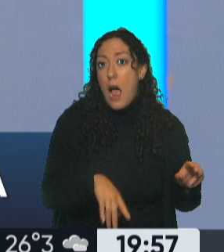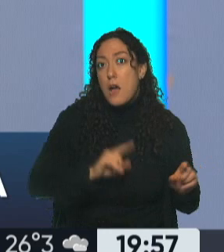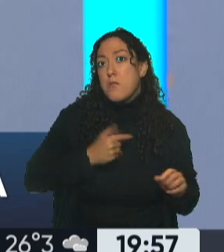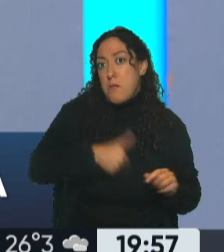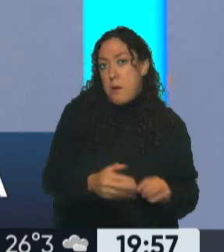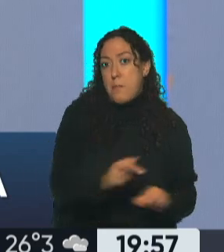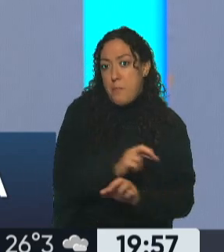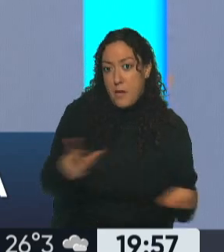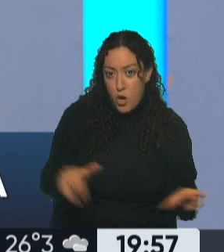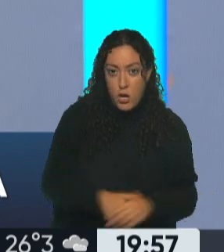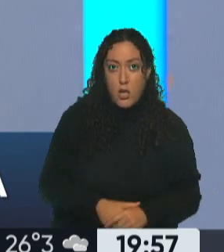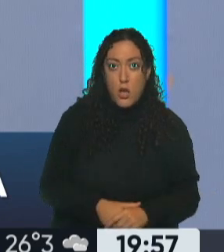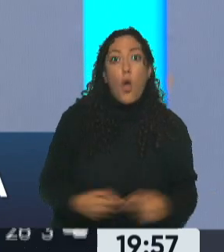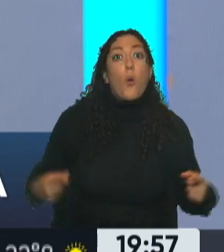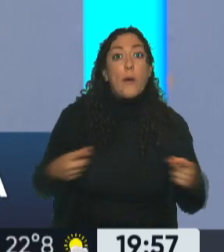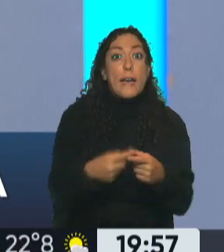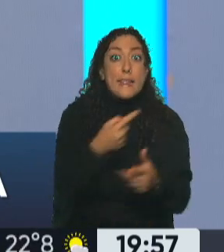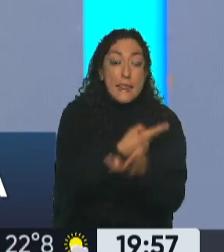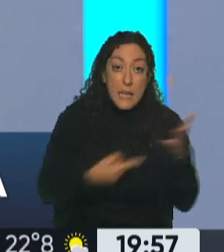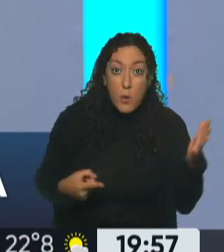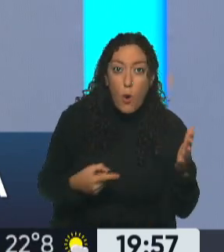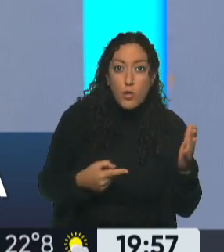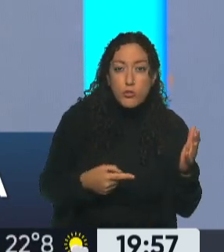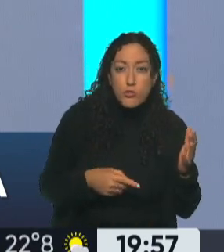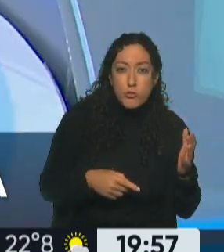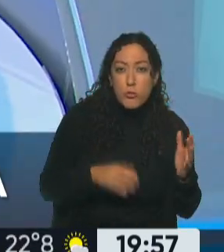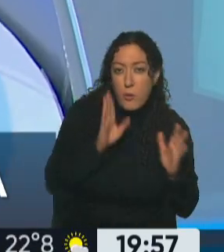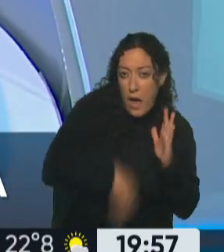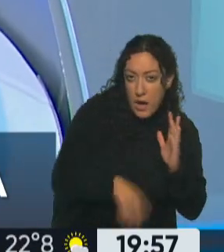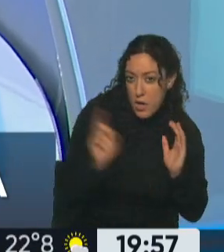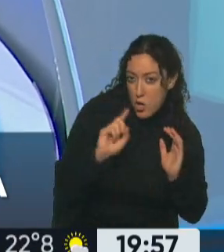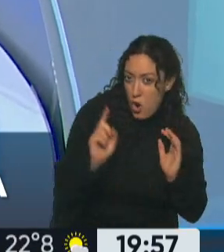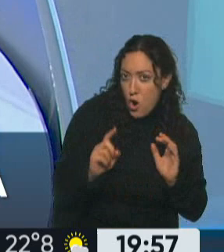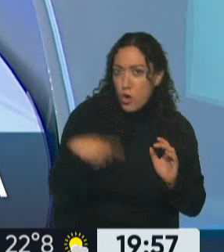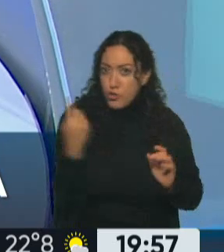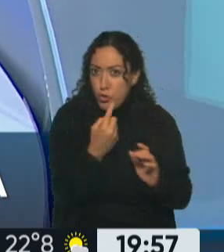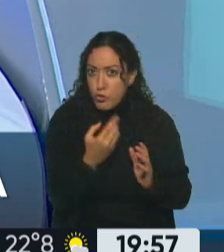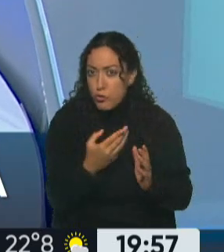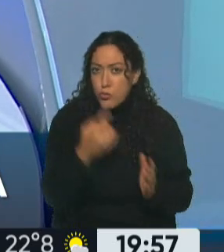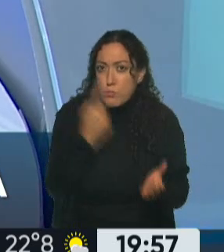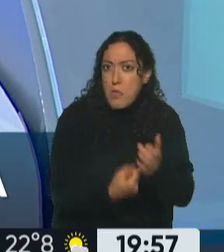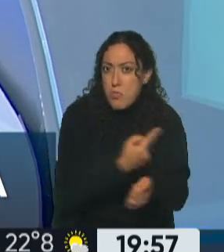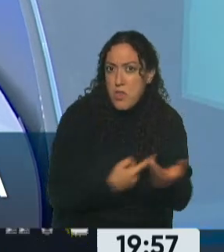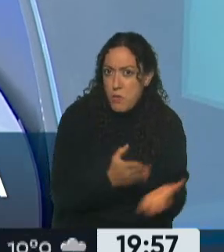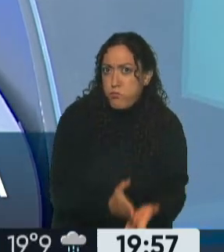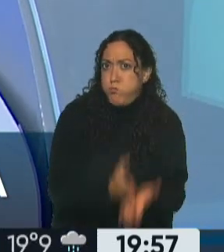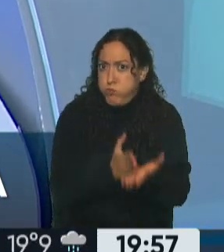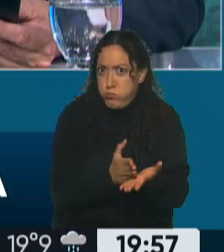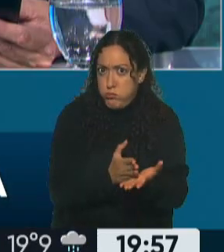no se van a bajar de los objetivos, sino que los van a aplicar, pero con medidas más duras, es decir, no con las